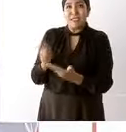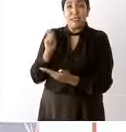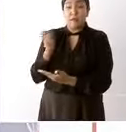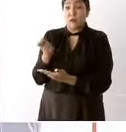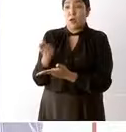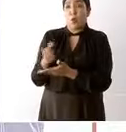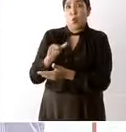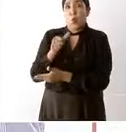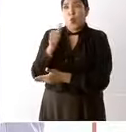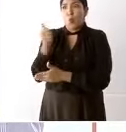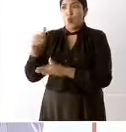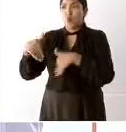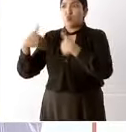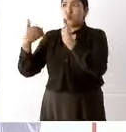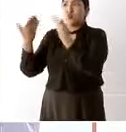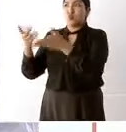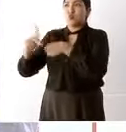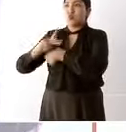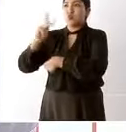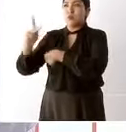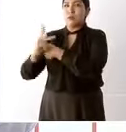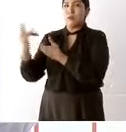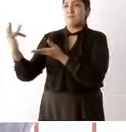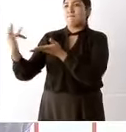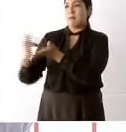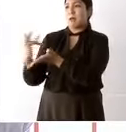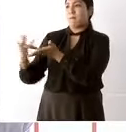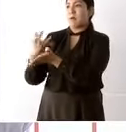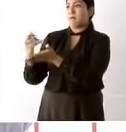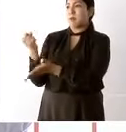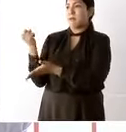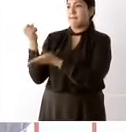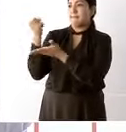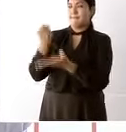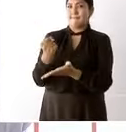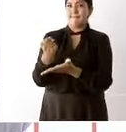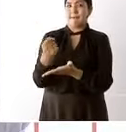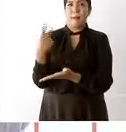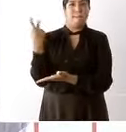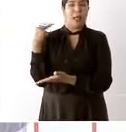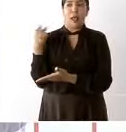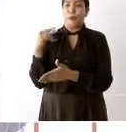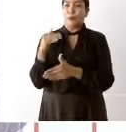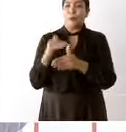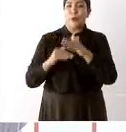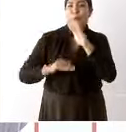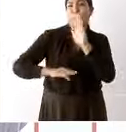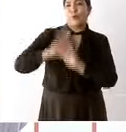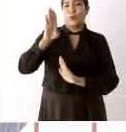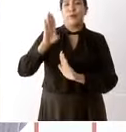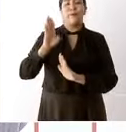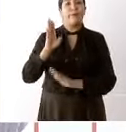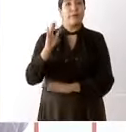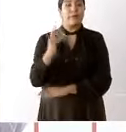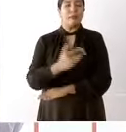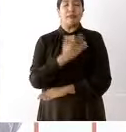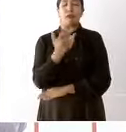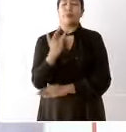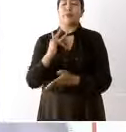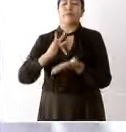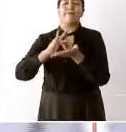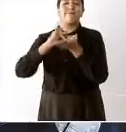llegan a Veracruz y le estamos muy agradecidos por eso. Siempre bienvenido a sus